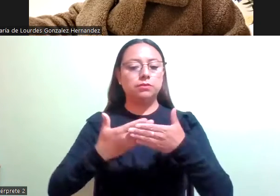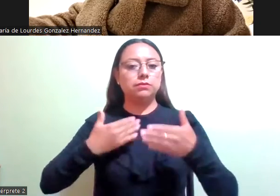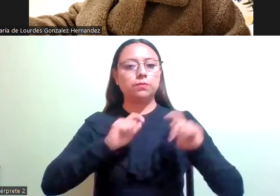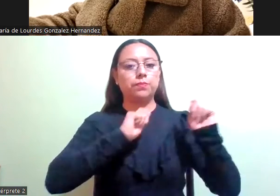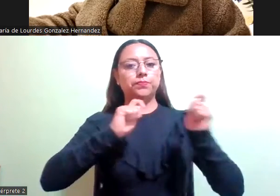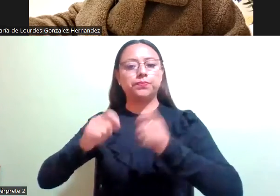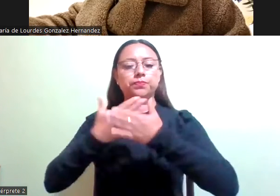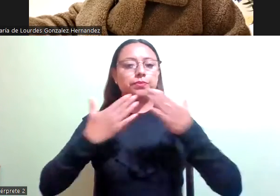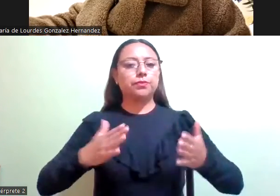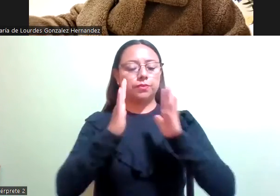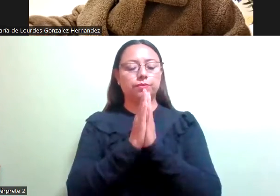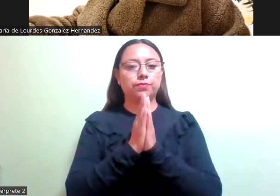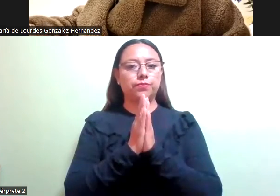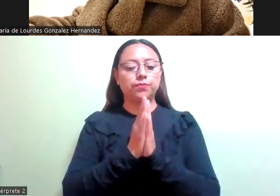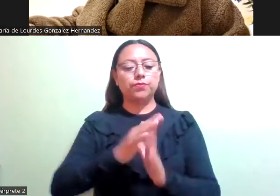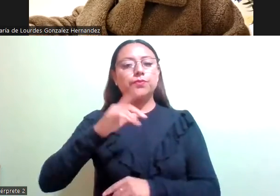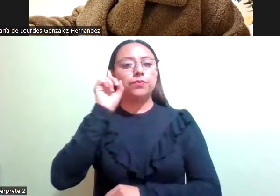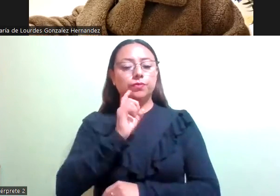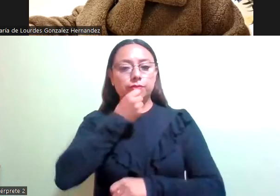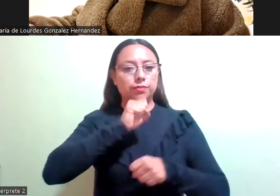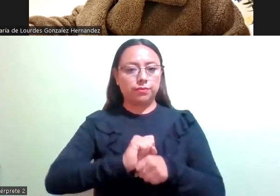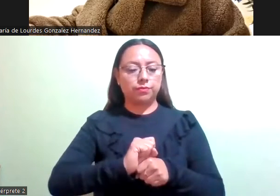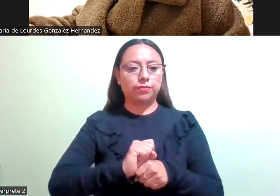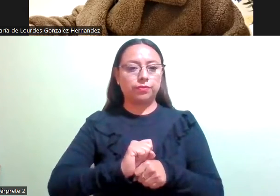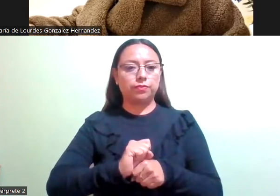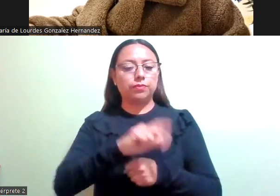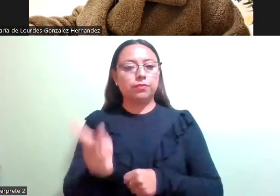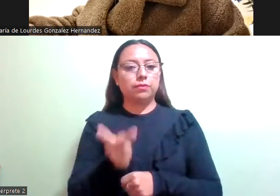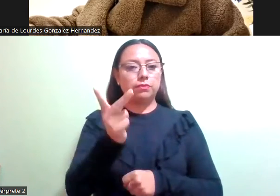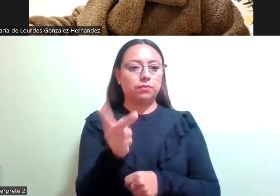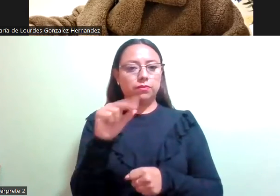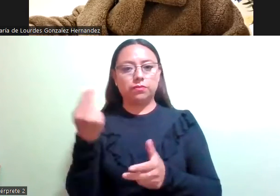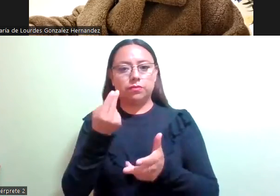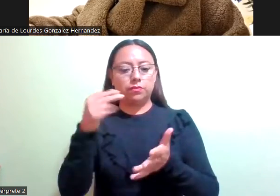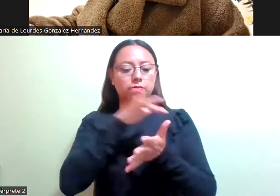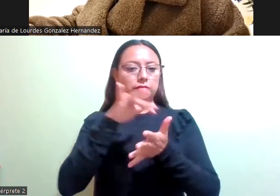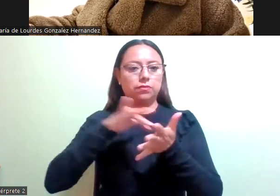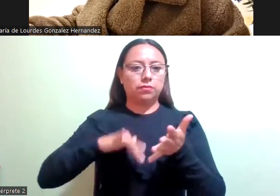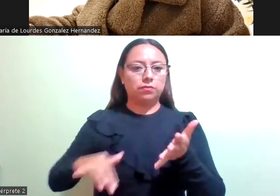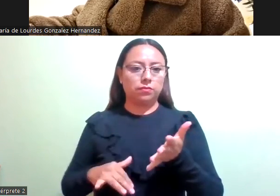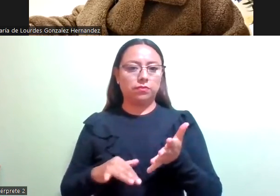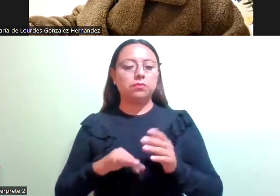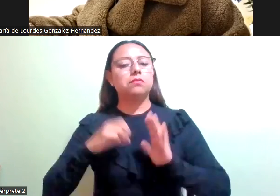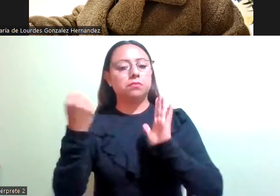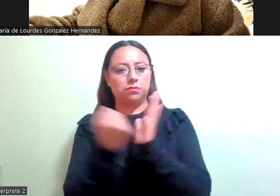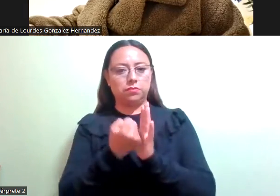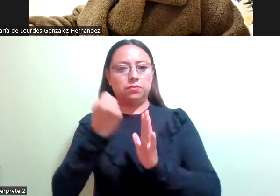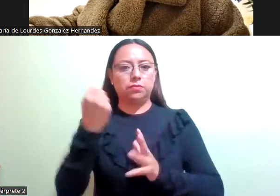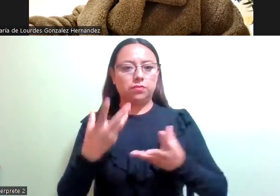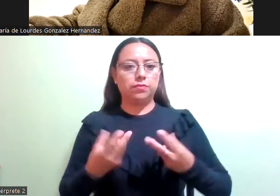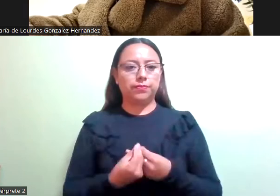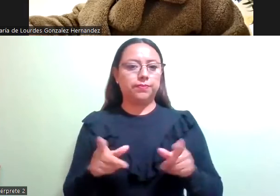a la Secretaría someterlo a consideración dispensando su lectura y de no haber intervenciones proceda a su aprobación de forma